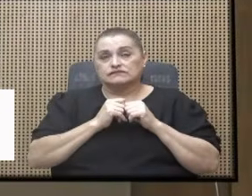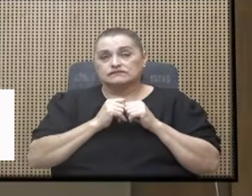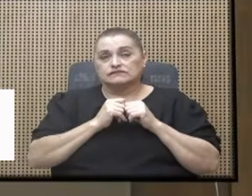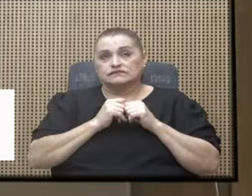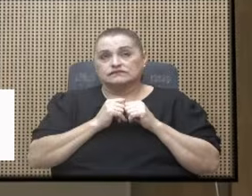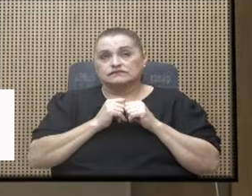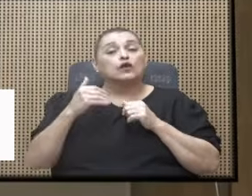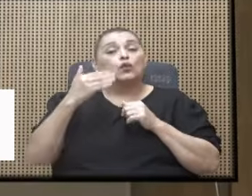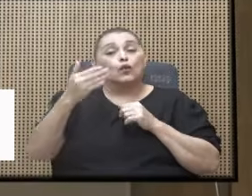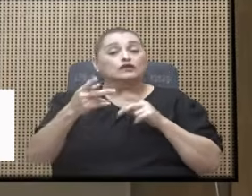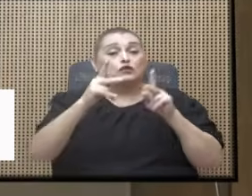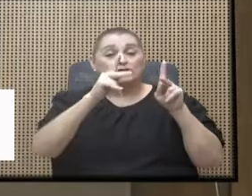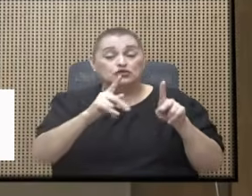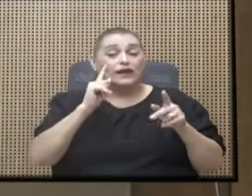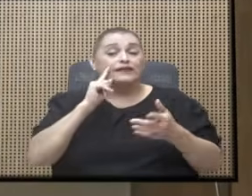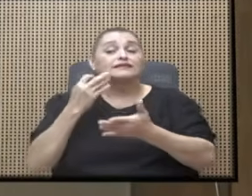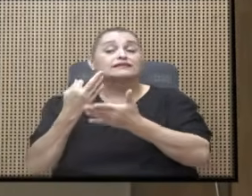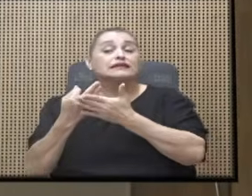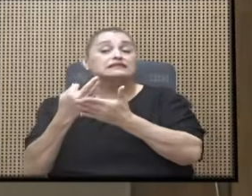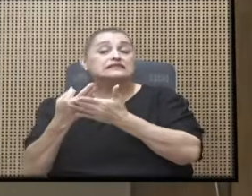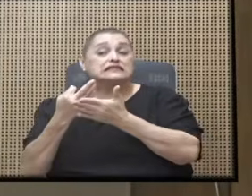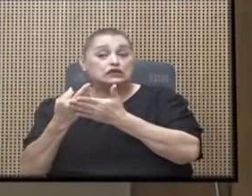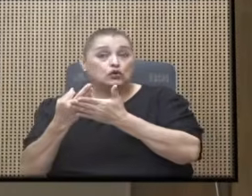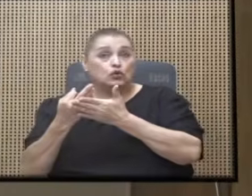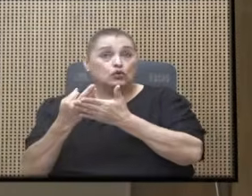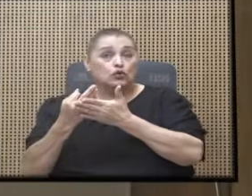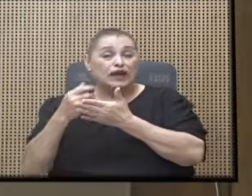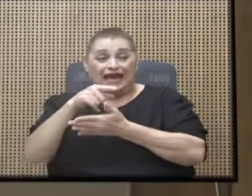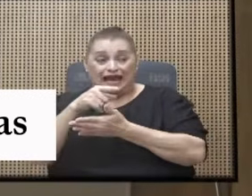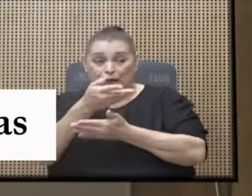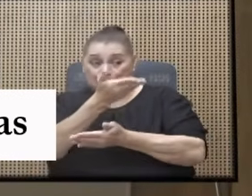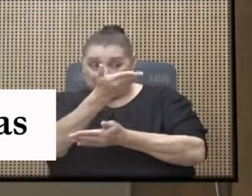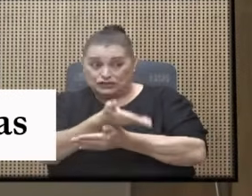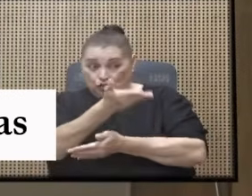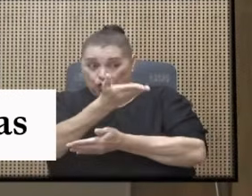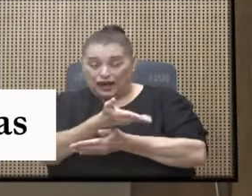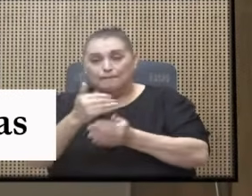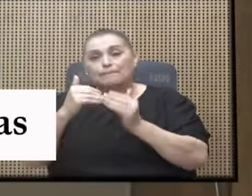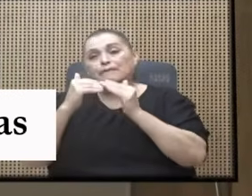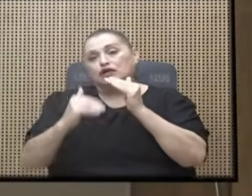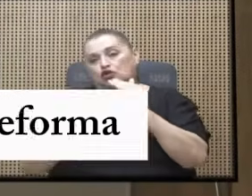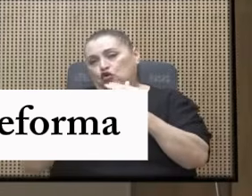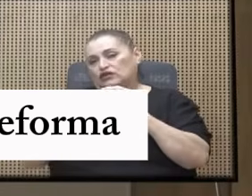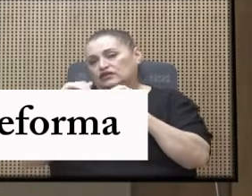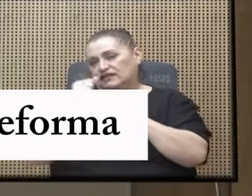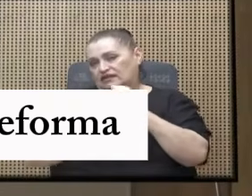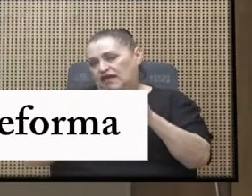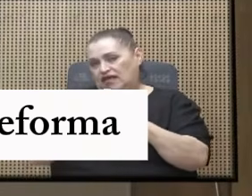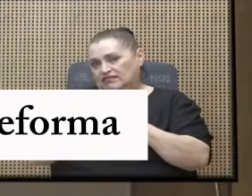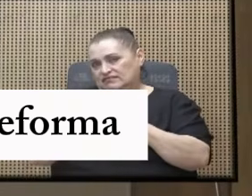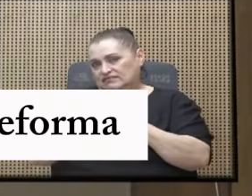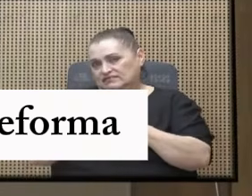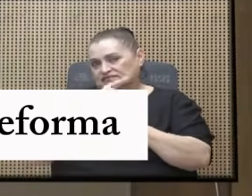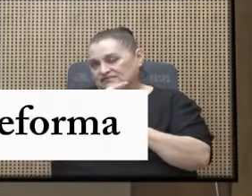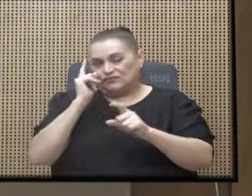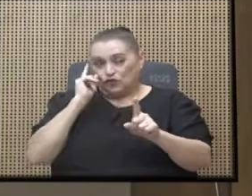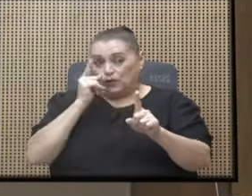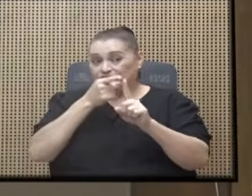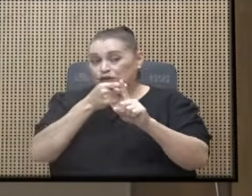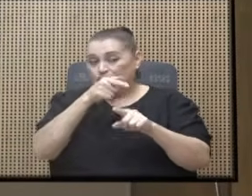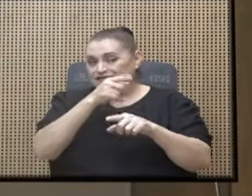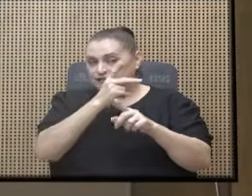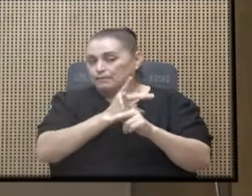las personas testigas son menores de edad. Vean que aquí estamos haciendo este cambio para proteger a las personas menores de edad. Esa es la finalidad de esta